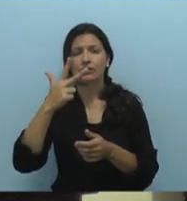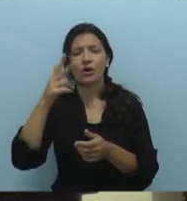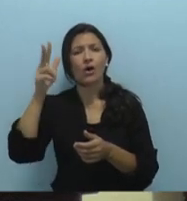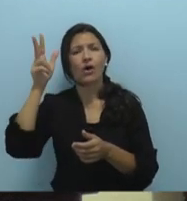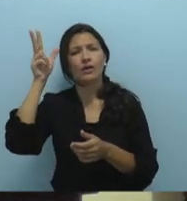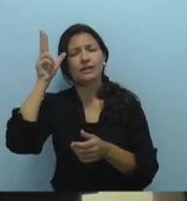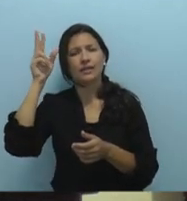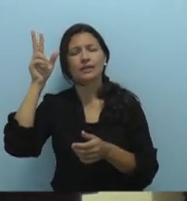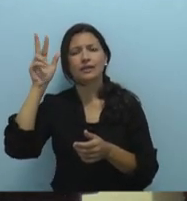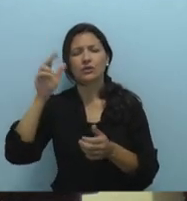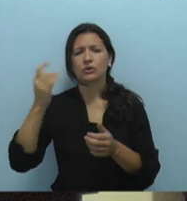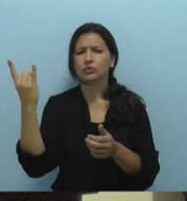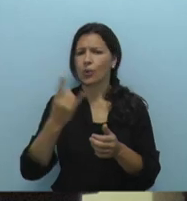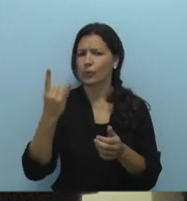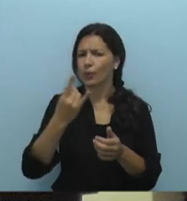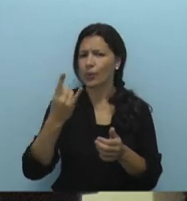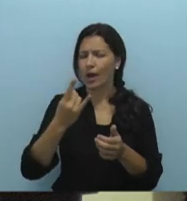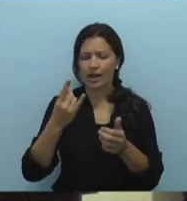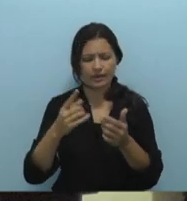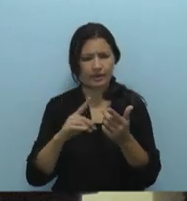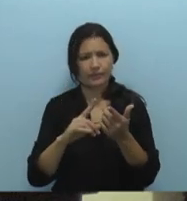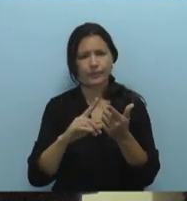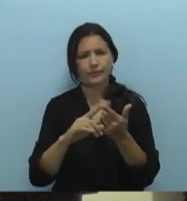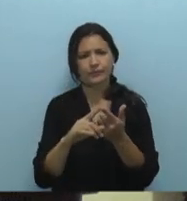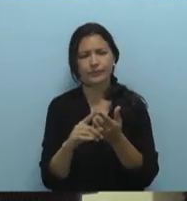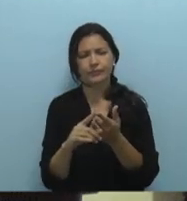Uruguay, acá nomás, cruzando el charco, como solemos decir,